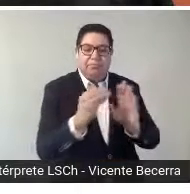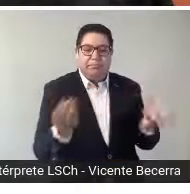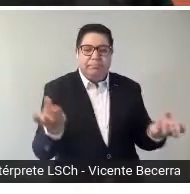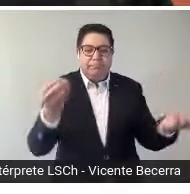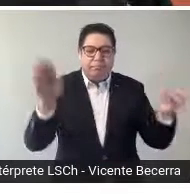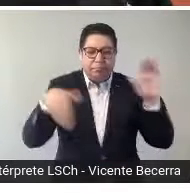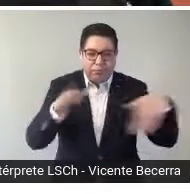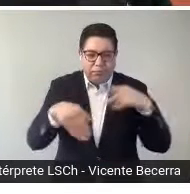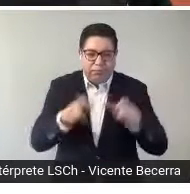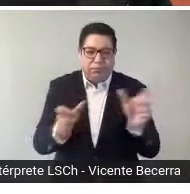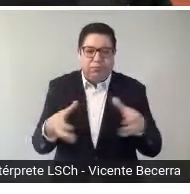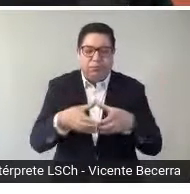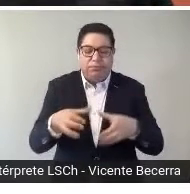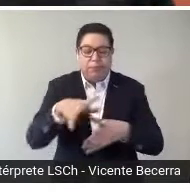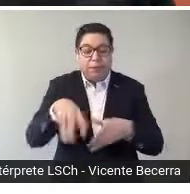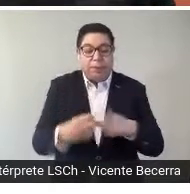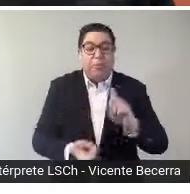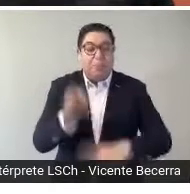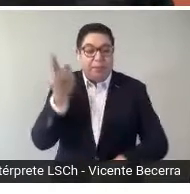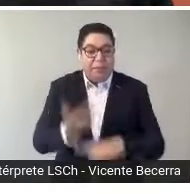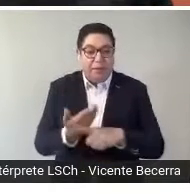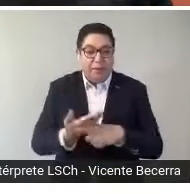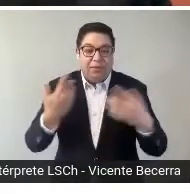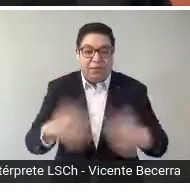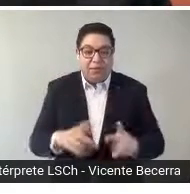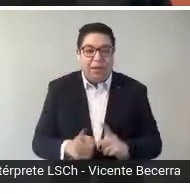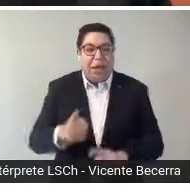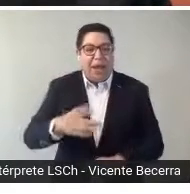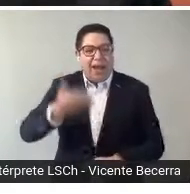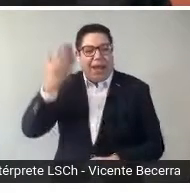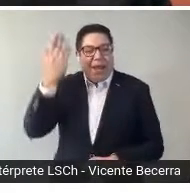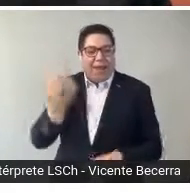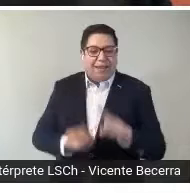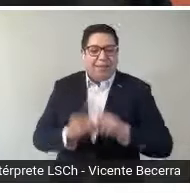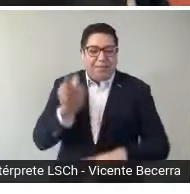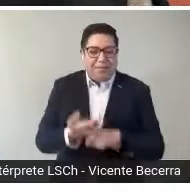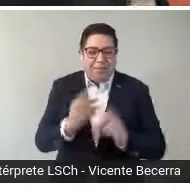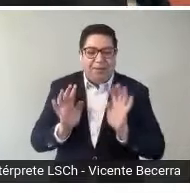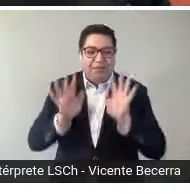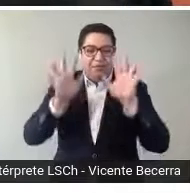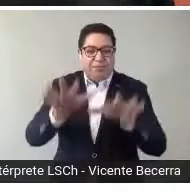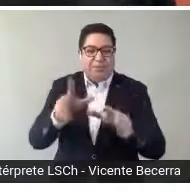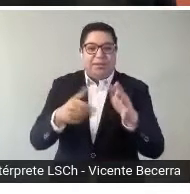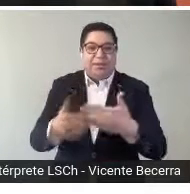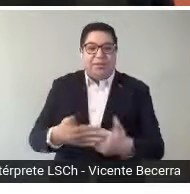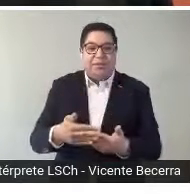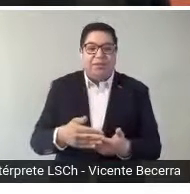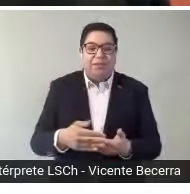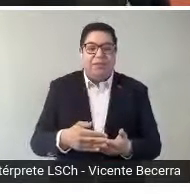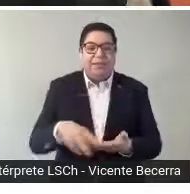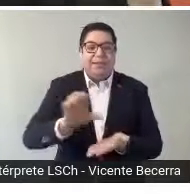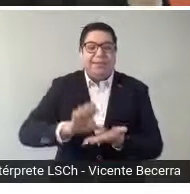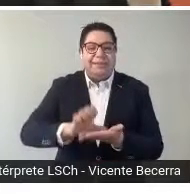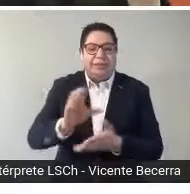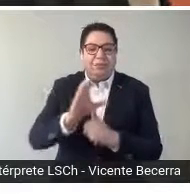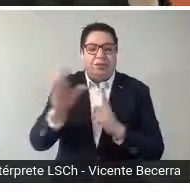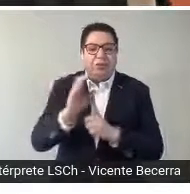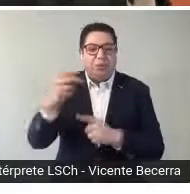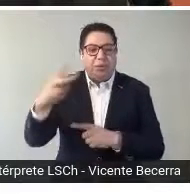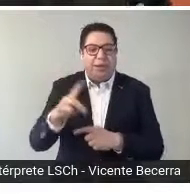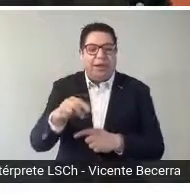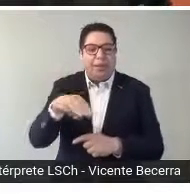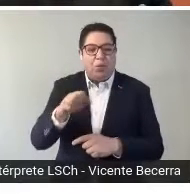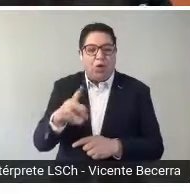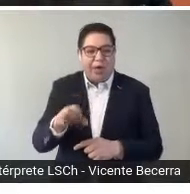donde nos encontramos por primera vez en ese primer encuentro de innovadores públicos en el Centro Cultural Palacio de la Moneda,